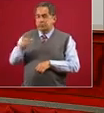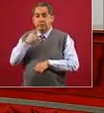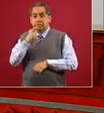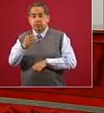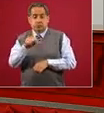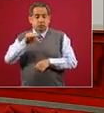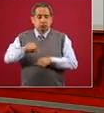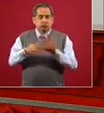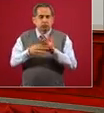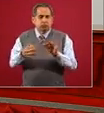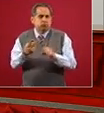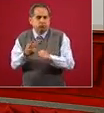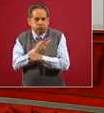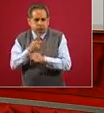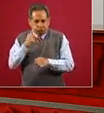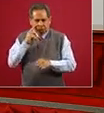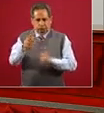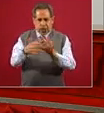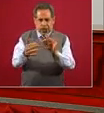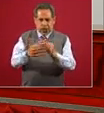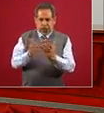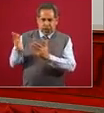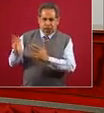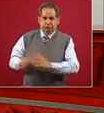día de hoy llevamos. Adelante.